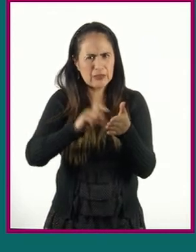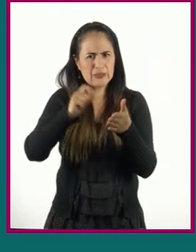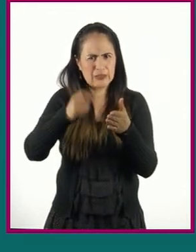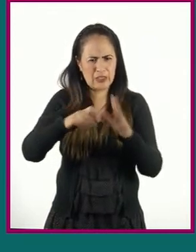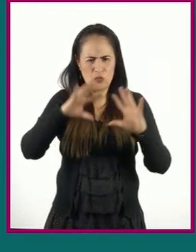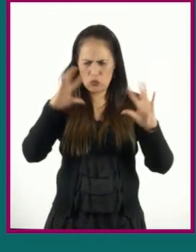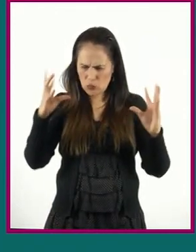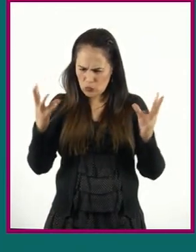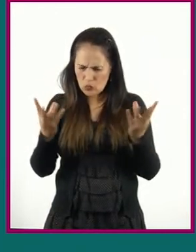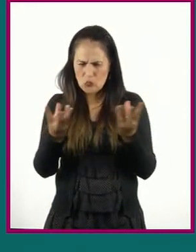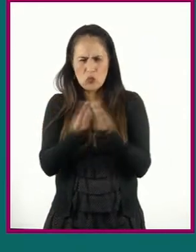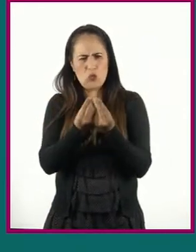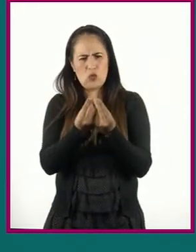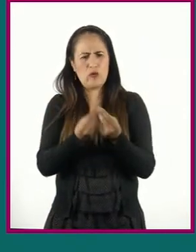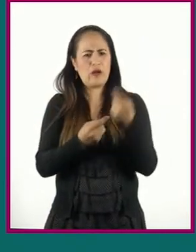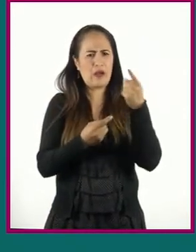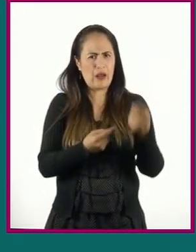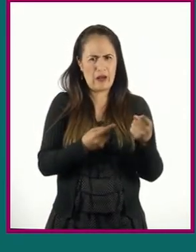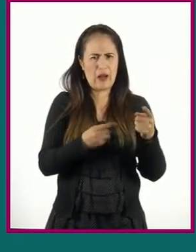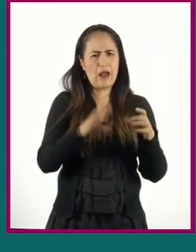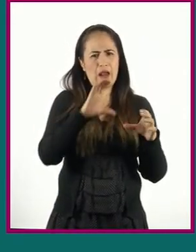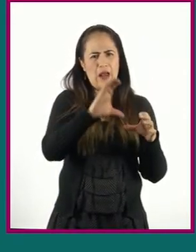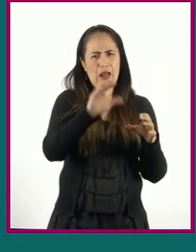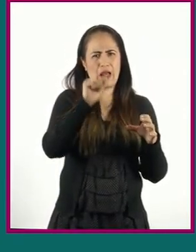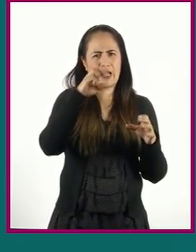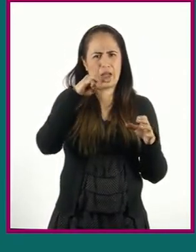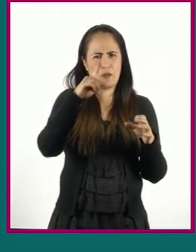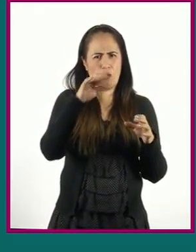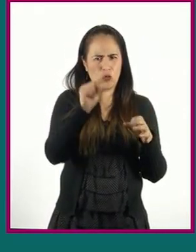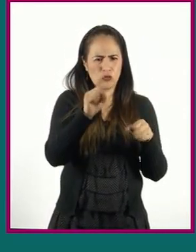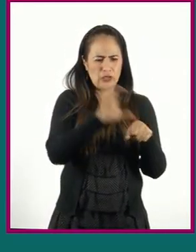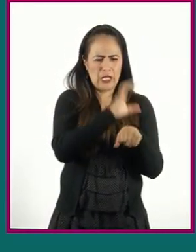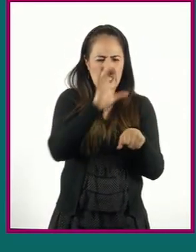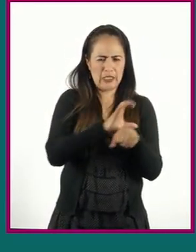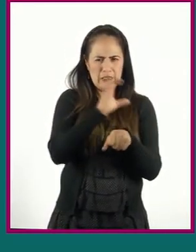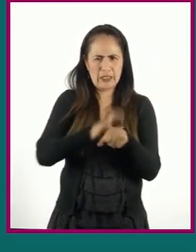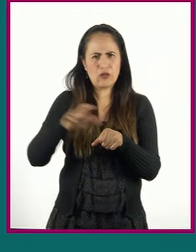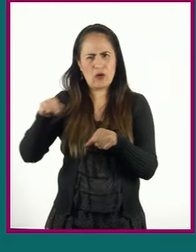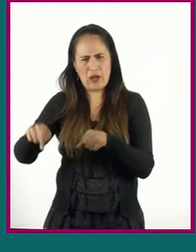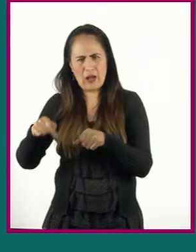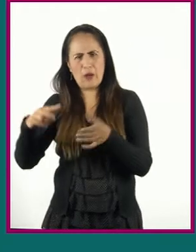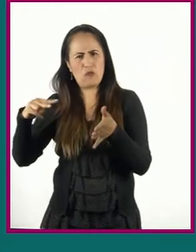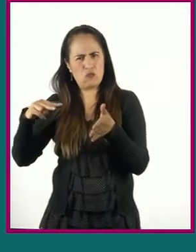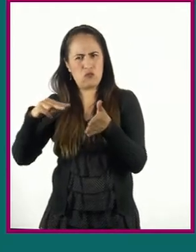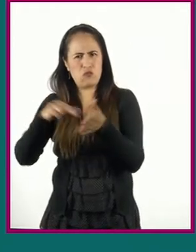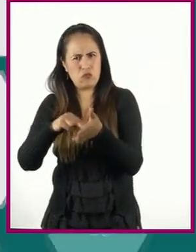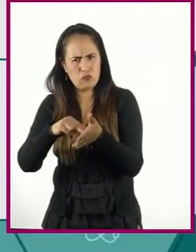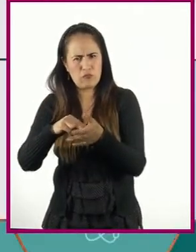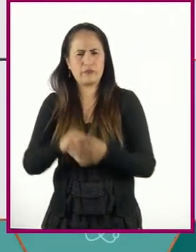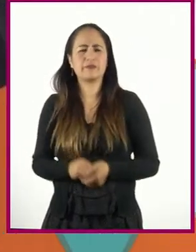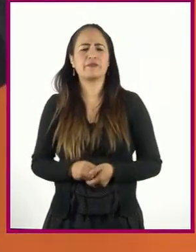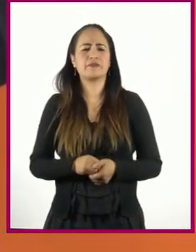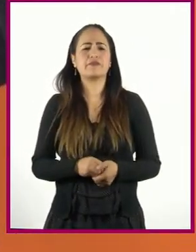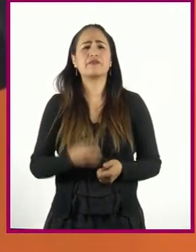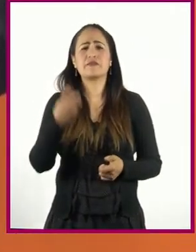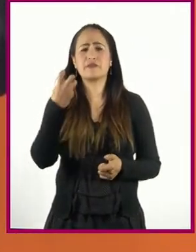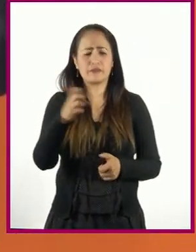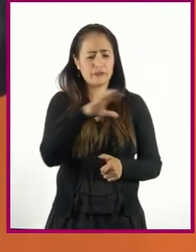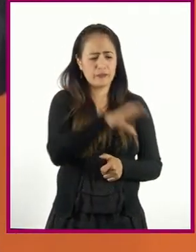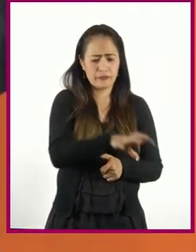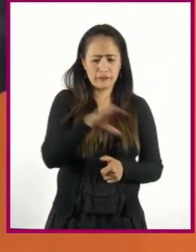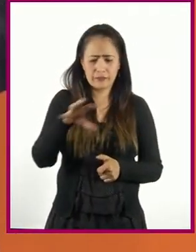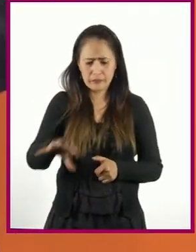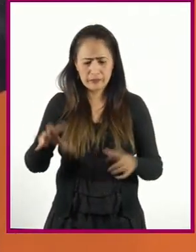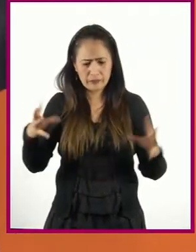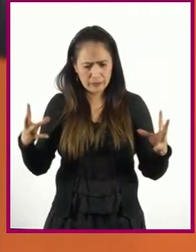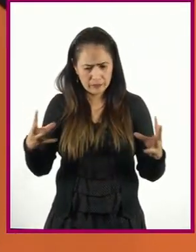las oscilaciones de campos eléctricos y magnéticos. Estos campos son capaces de interactuar con